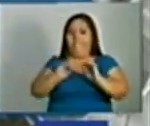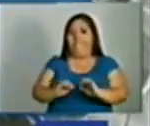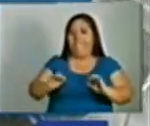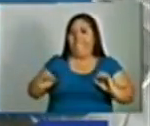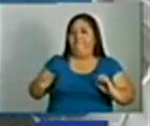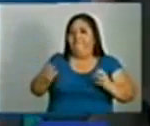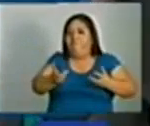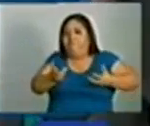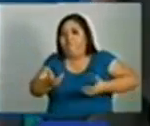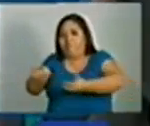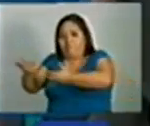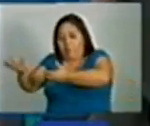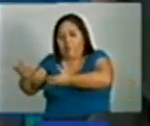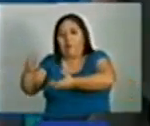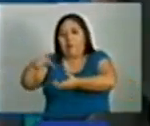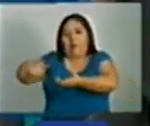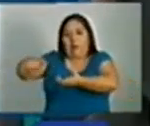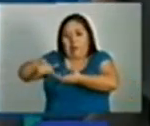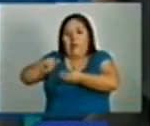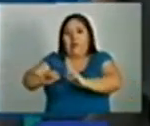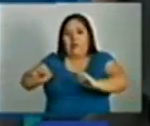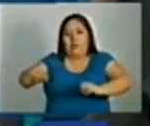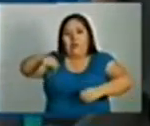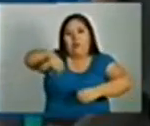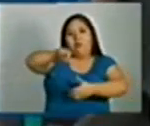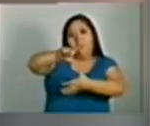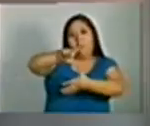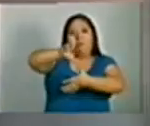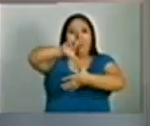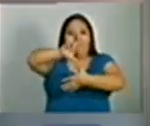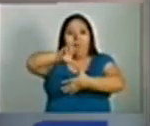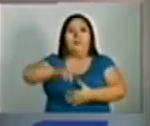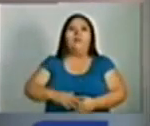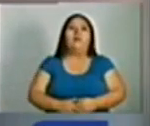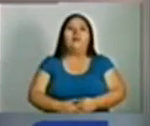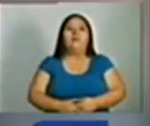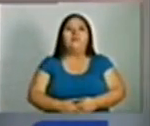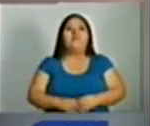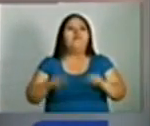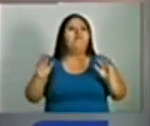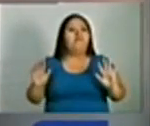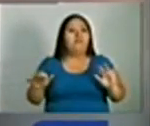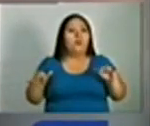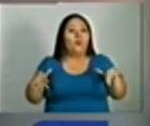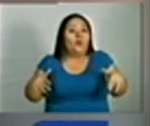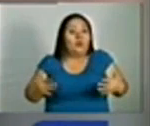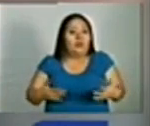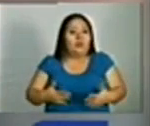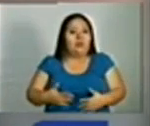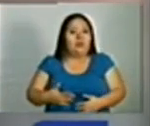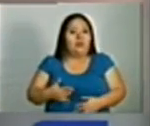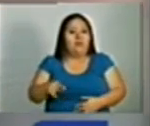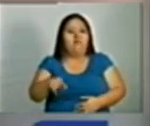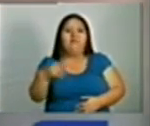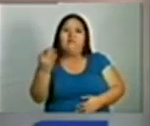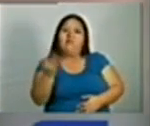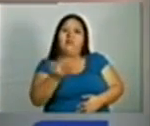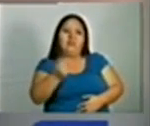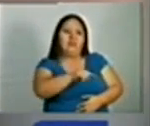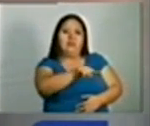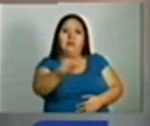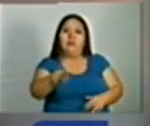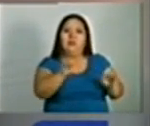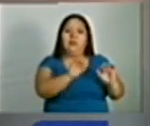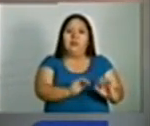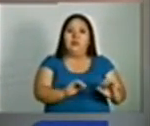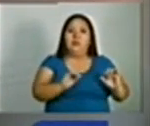las personas en movimiento en América Latina y el Caribe. Se debe a la necesidad de que estos niños y